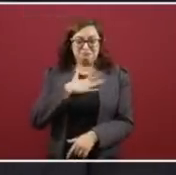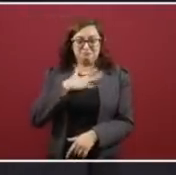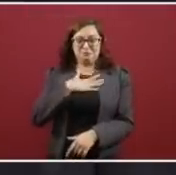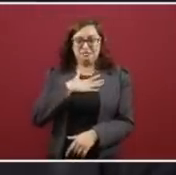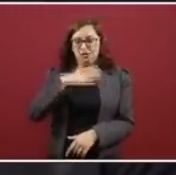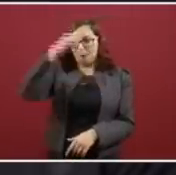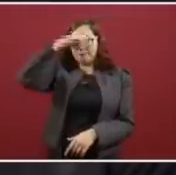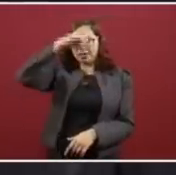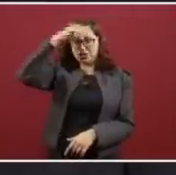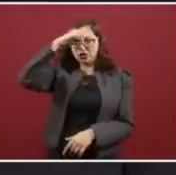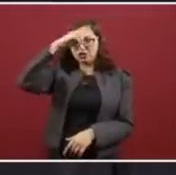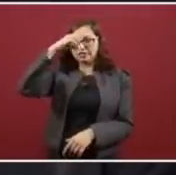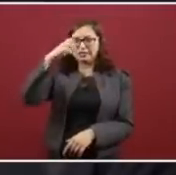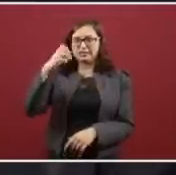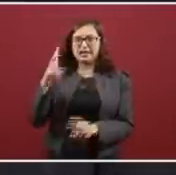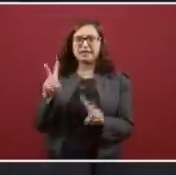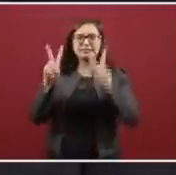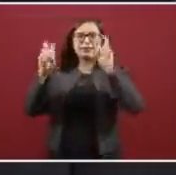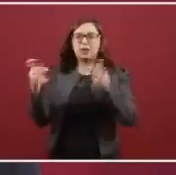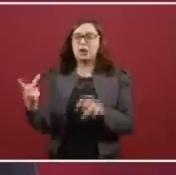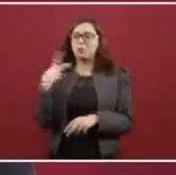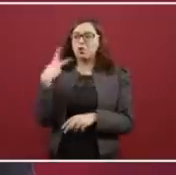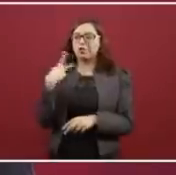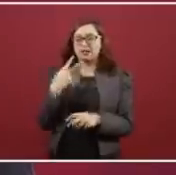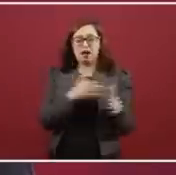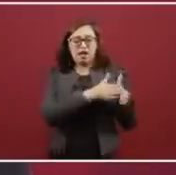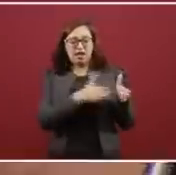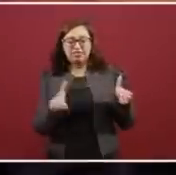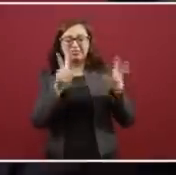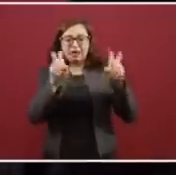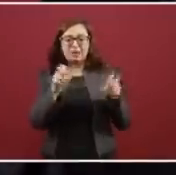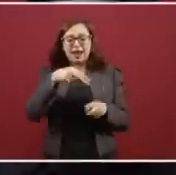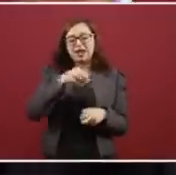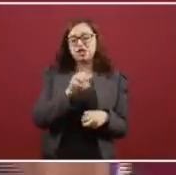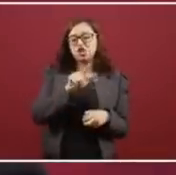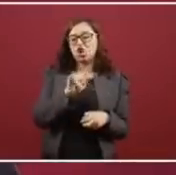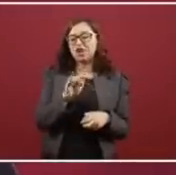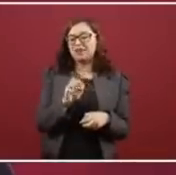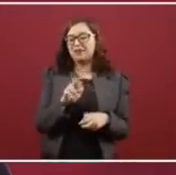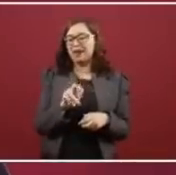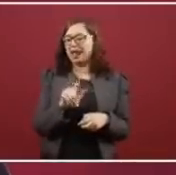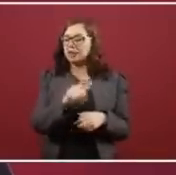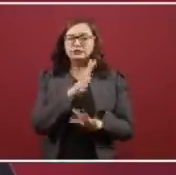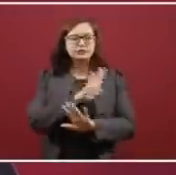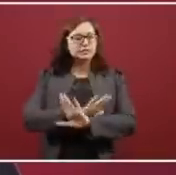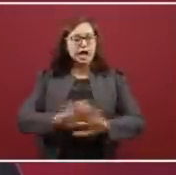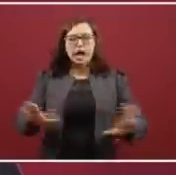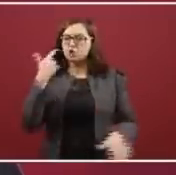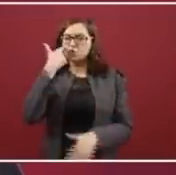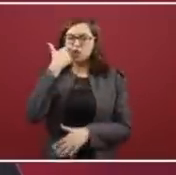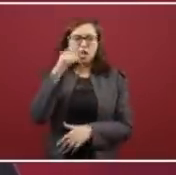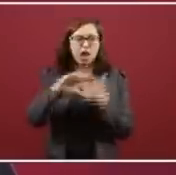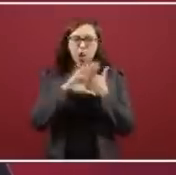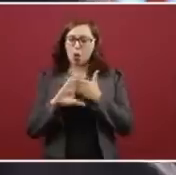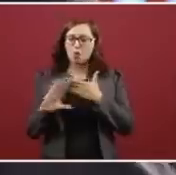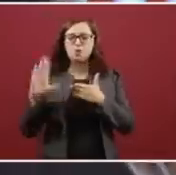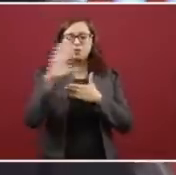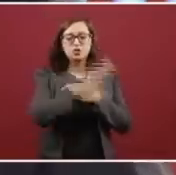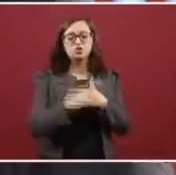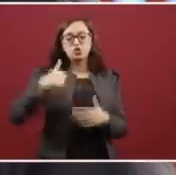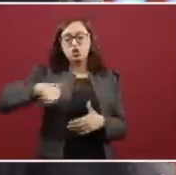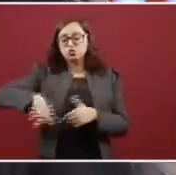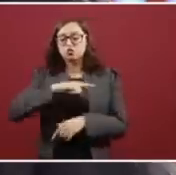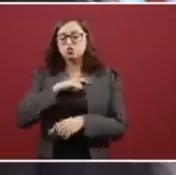qué significa política neoliberal estamos inaugurando una etapa nueva post